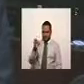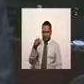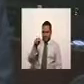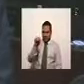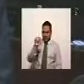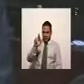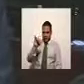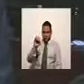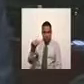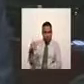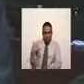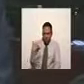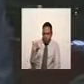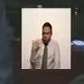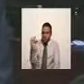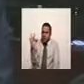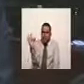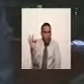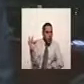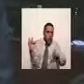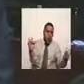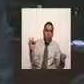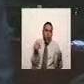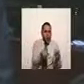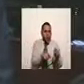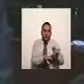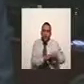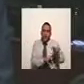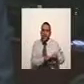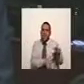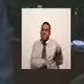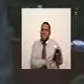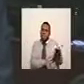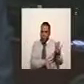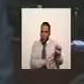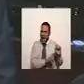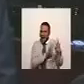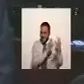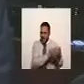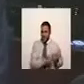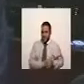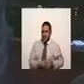Valencia. A las hermanas de Juan Mario, a su señora madre,